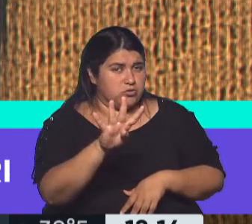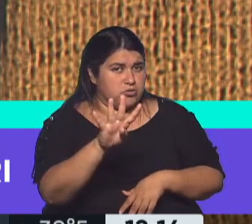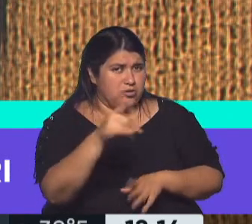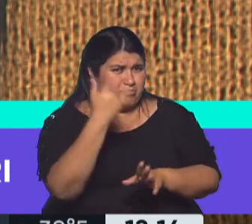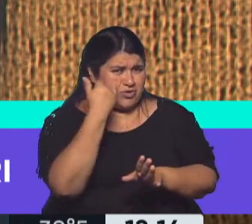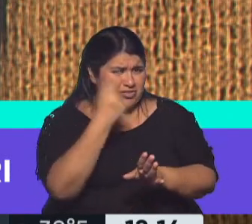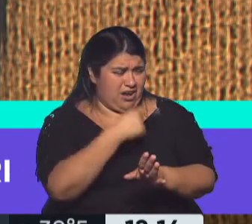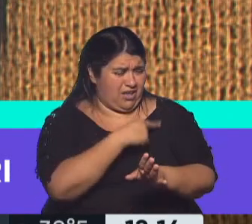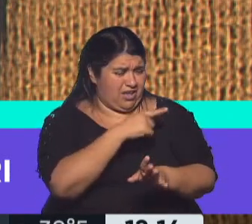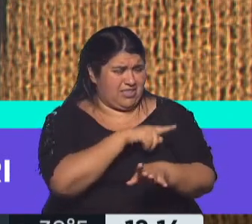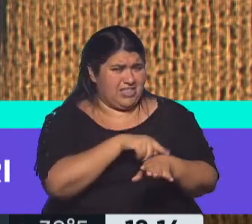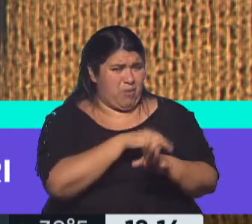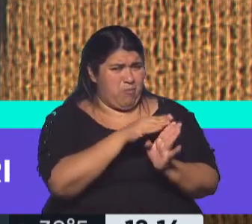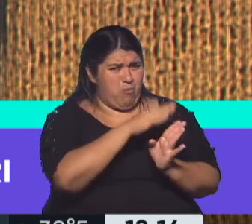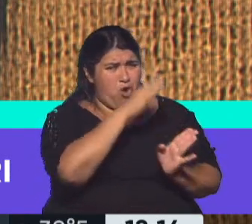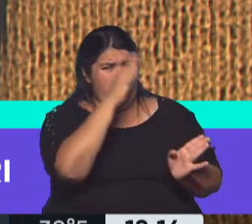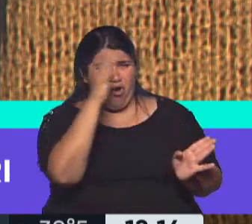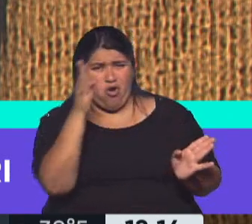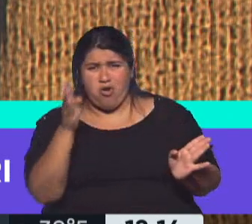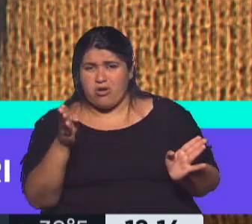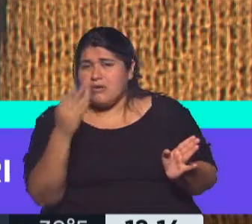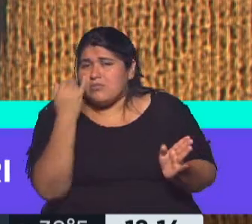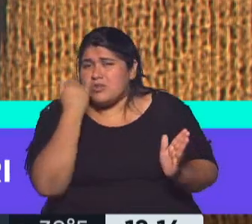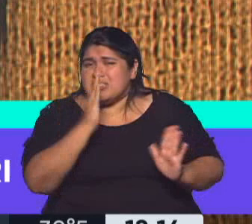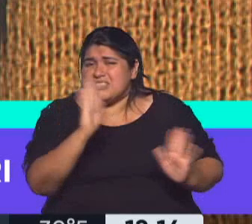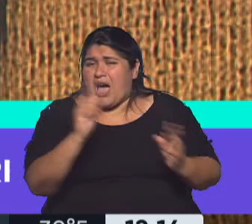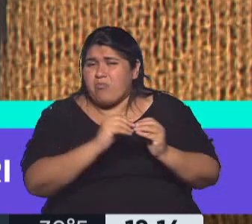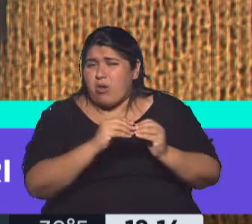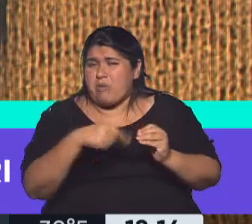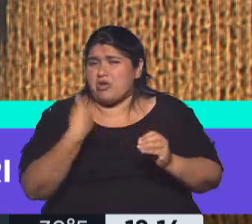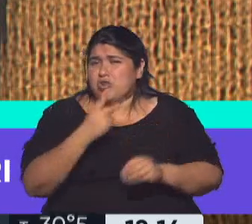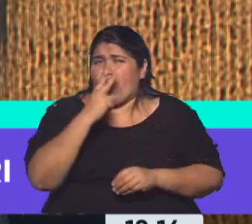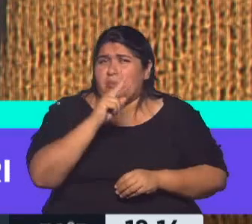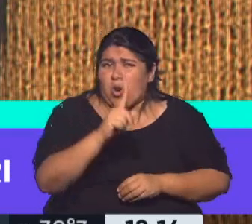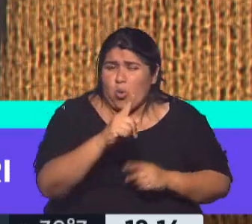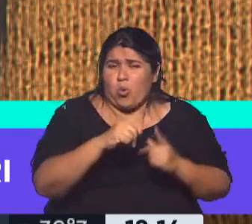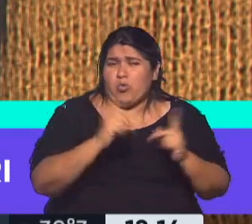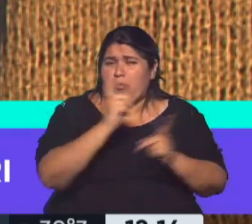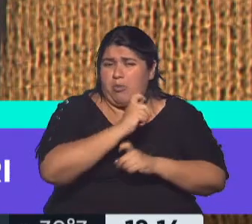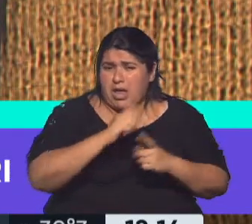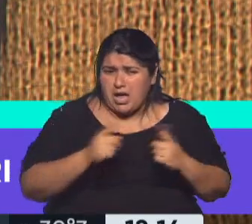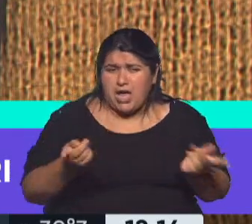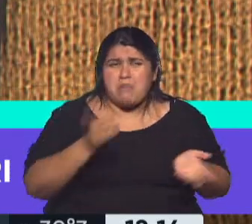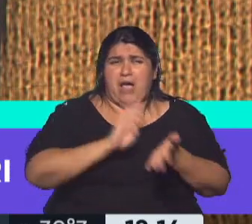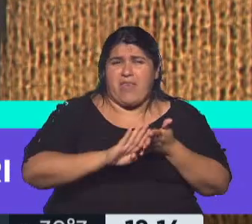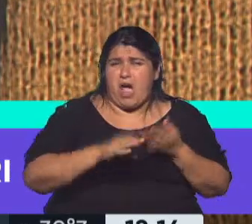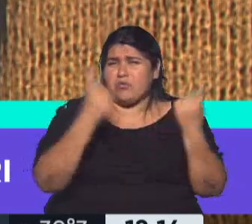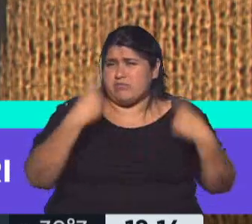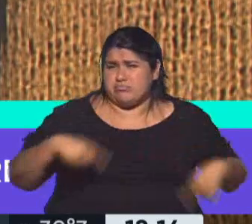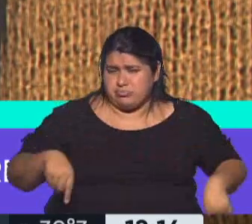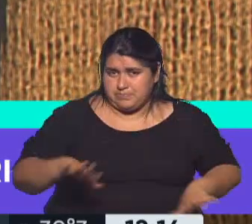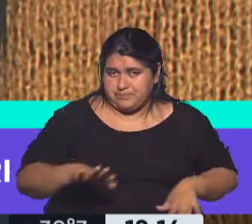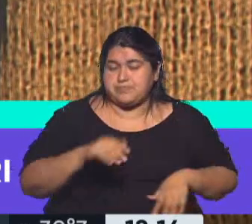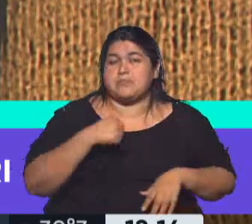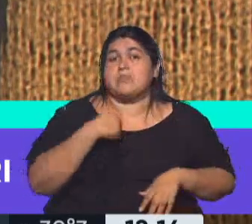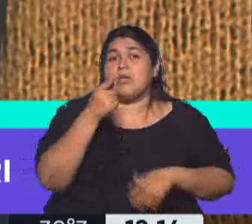ya el problema había ocurrido. Ya teníamos la crisis del 2001, ya teníamos el endeudamiento fenomenal. Bueno, lo mismo